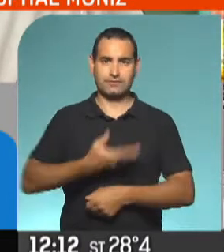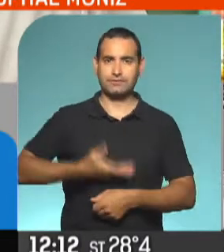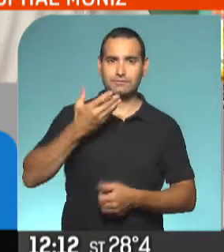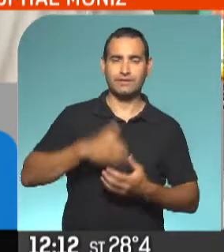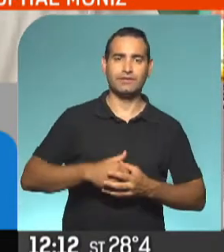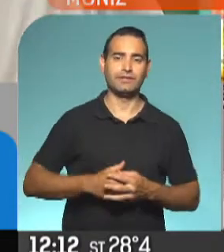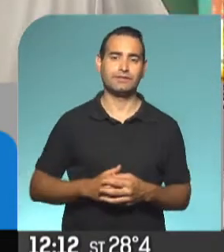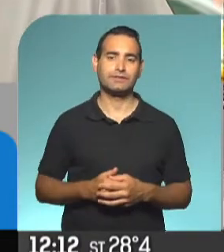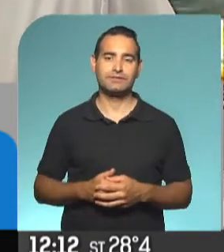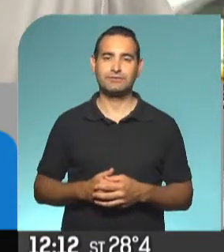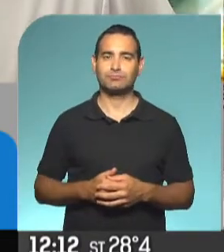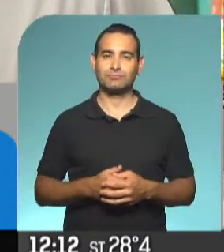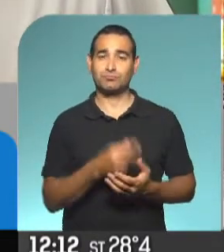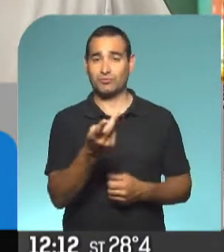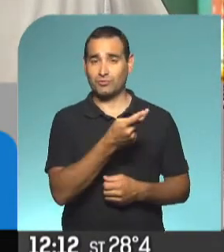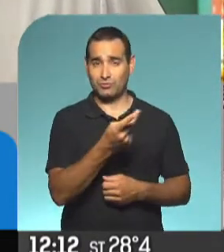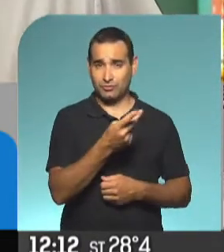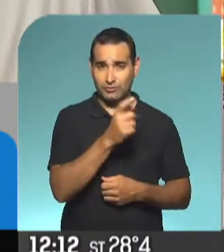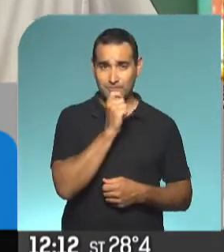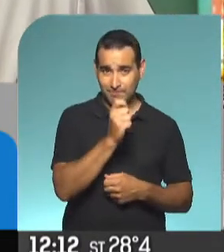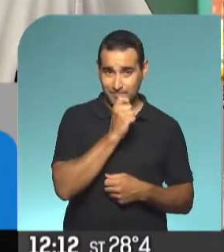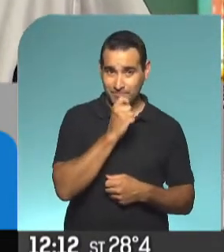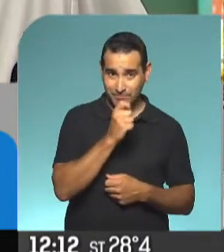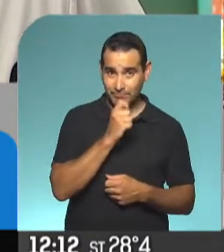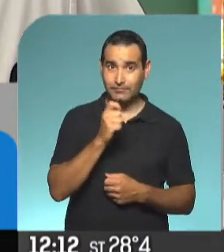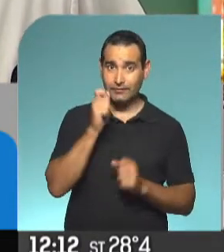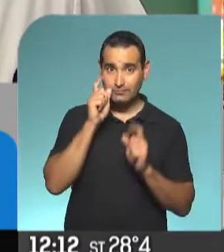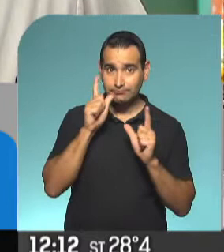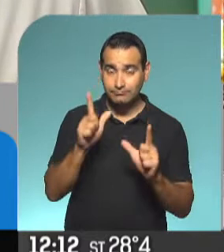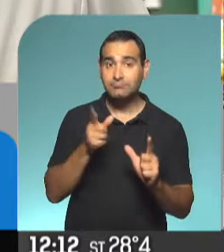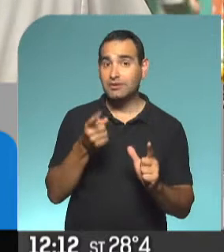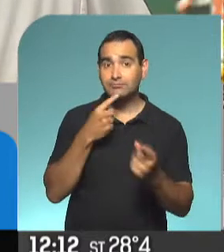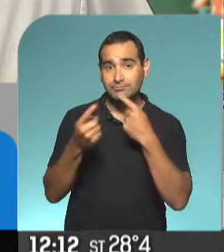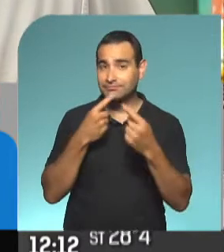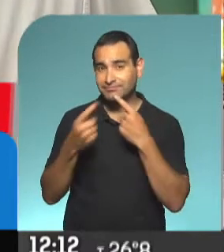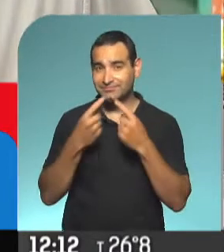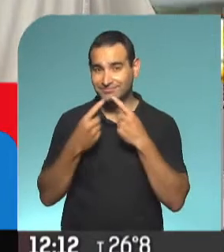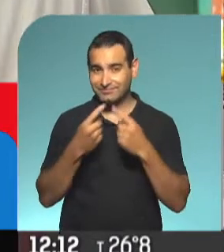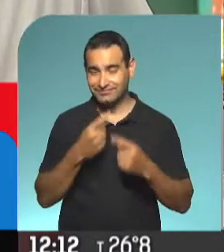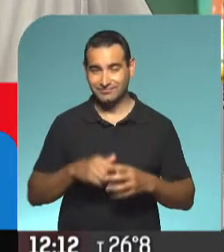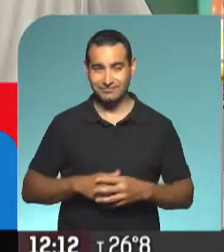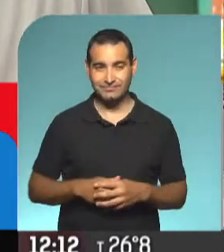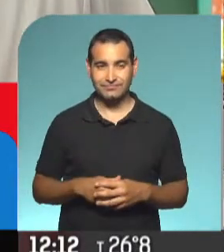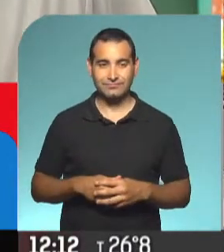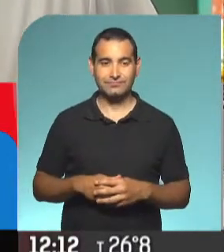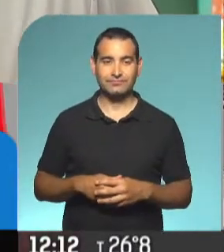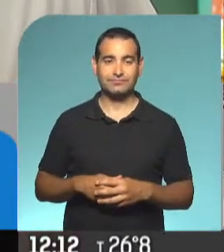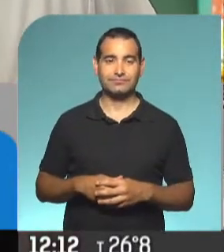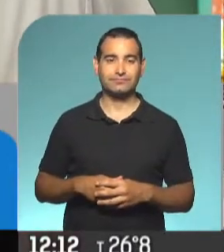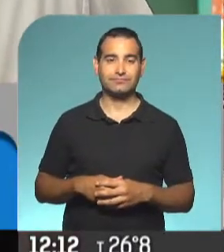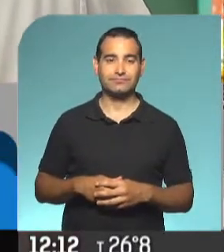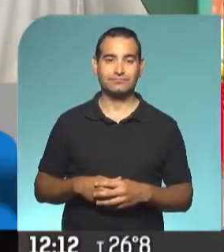Doctor, lo están escuchando Alejandro Puertas y Verónica Urriolabeitia para consultarle justamente sobre la pandemia y las vacunas. ¿Cómo no? El doctor los